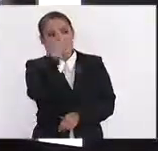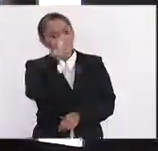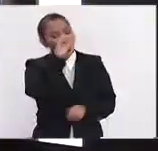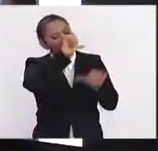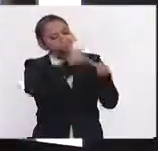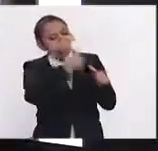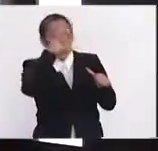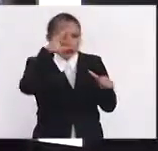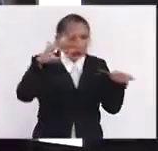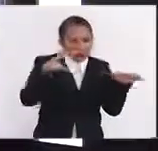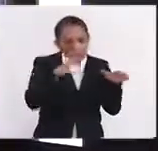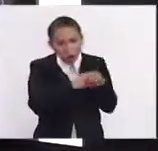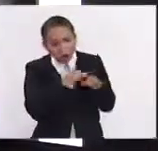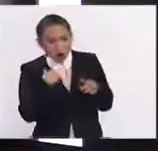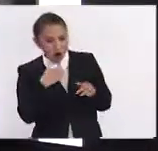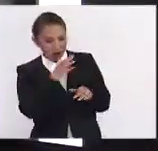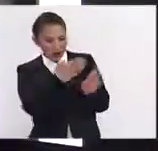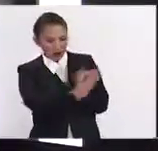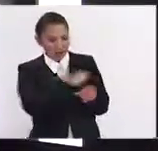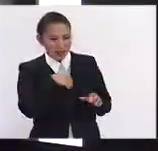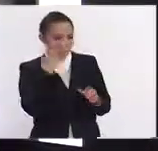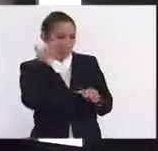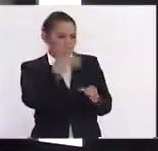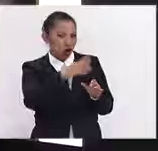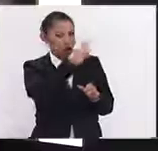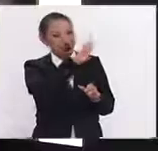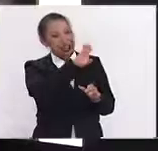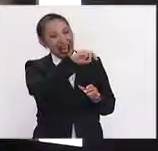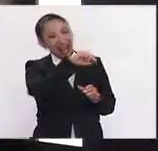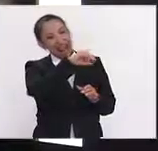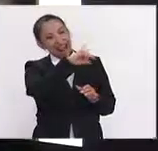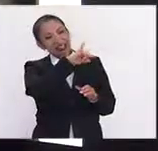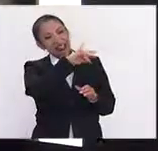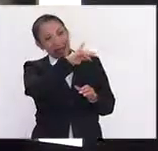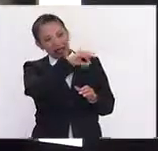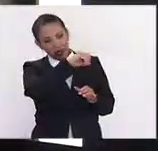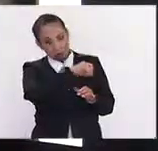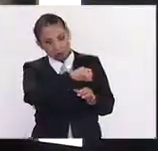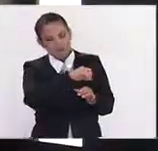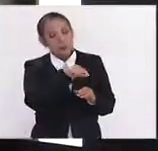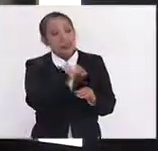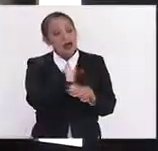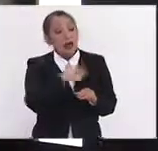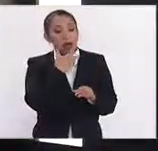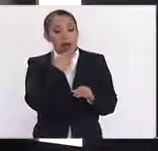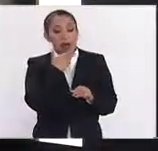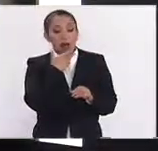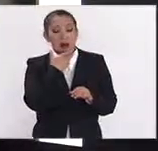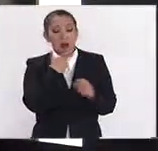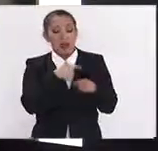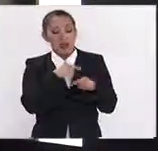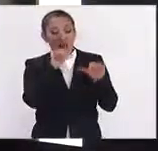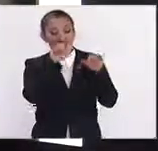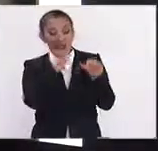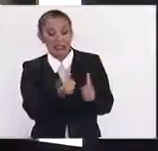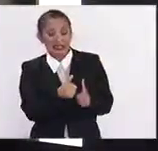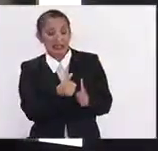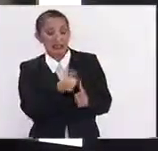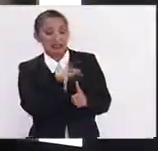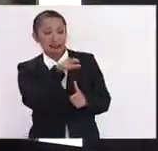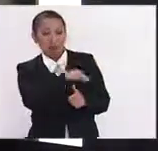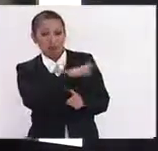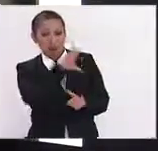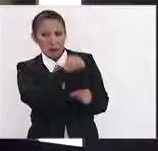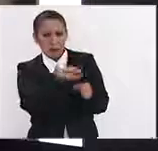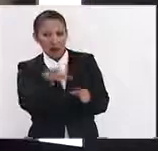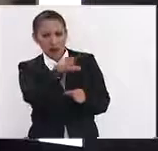de arte y ciencia. Con el Renacimiento se logró juntar un poco. El artista, creo yo, que el artista en